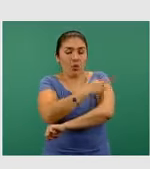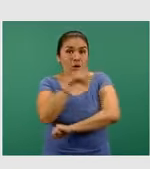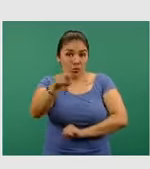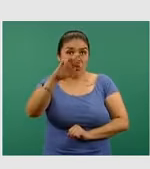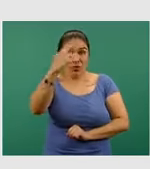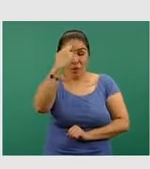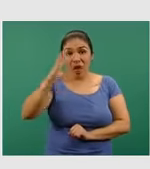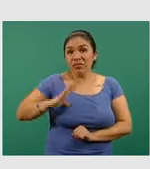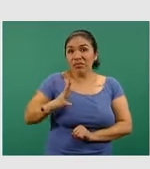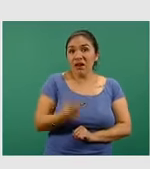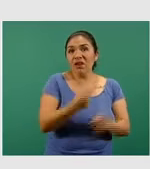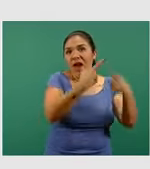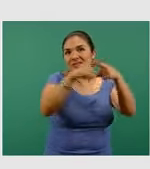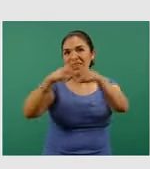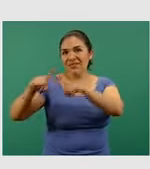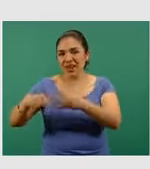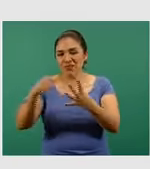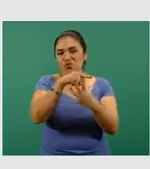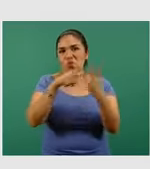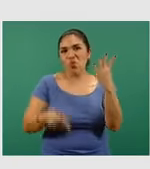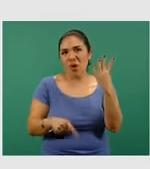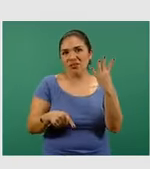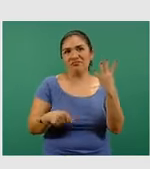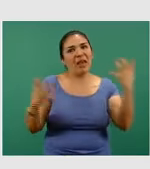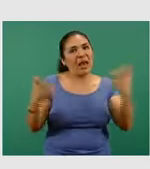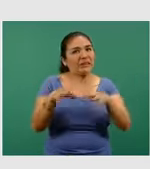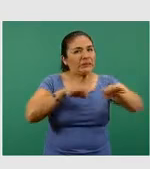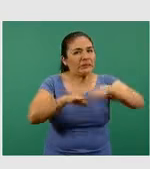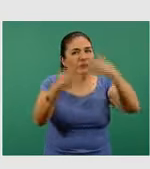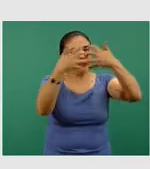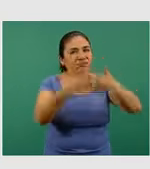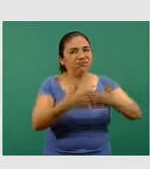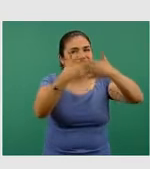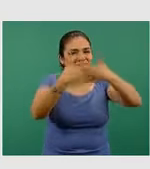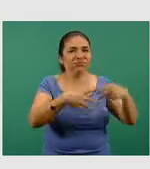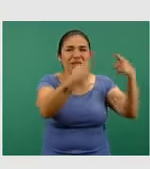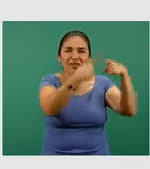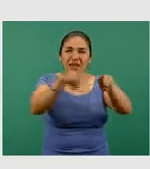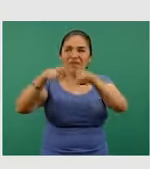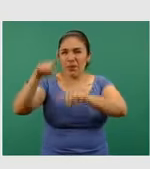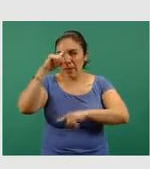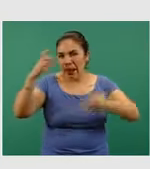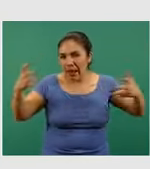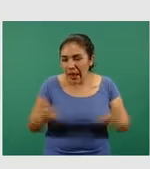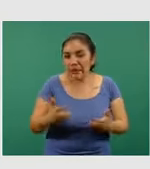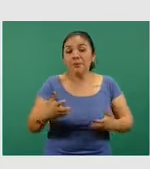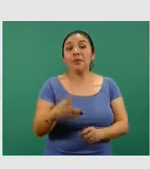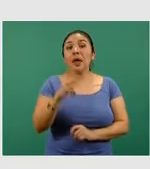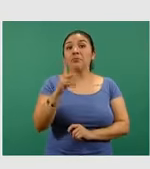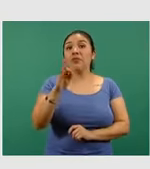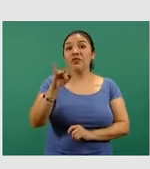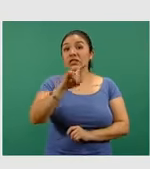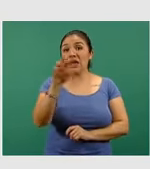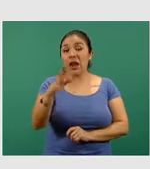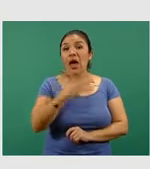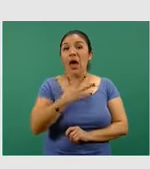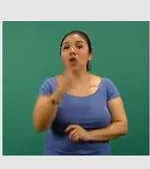tecnologías diferentes que utilizan las farmacéuticas para la elaboración y producción de las mismas. Pfizer-BioNTech